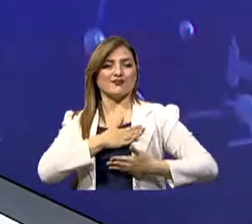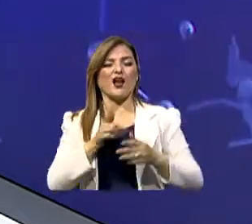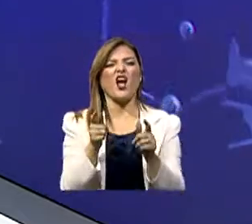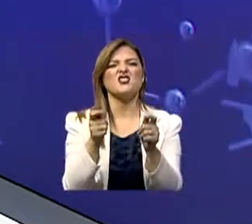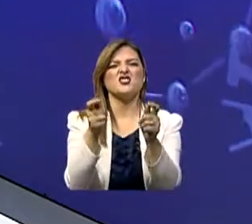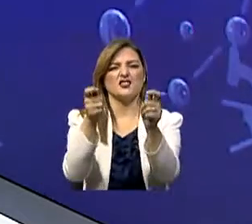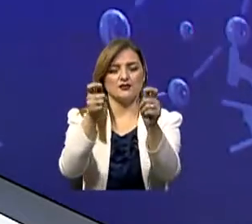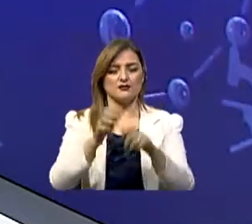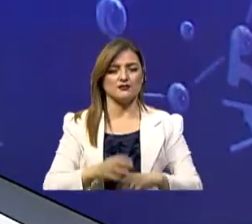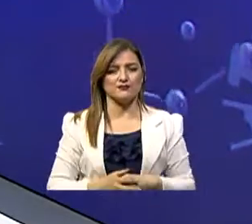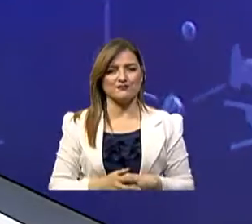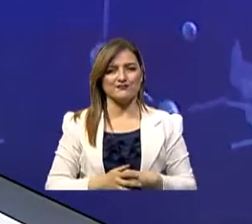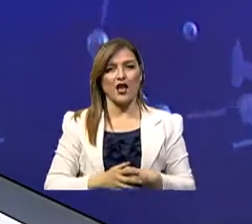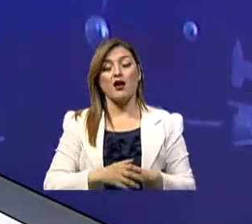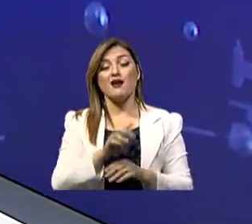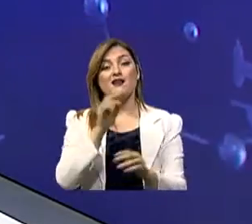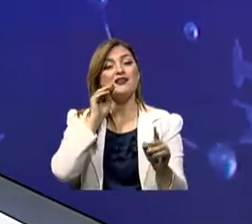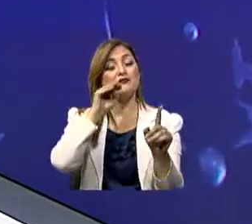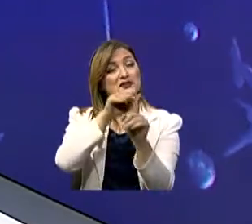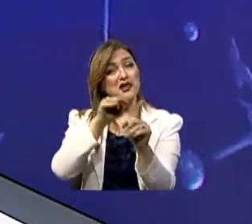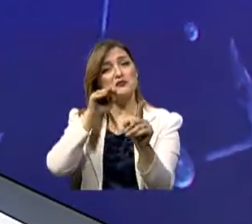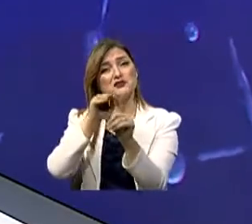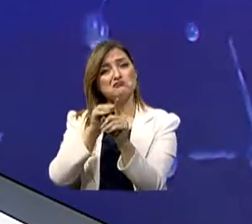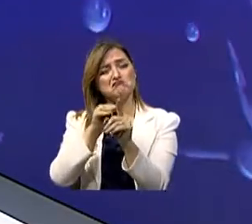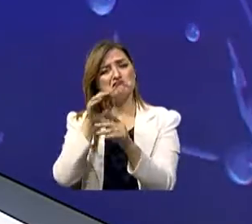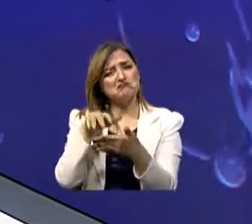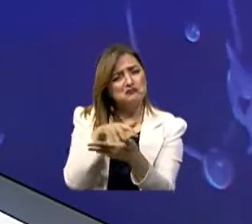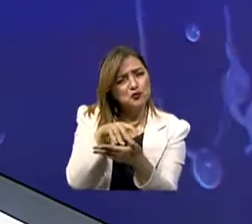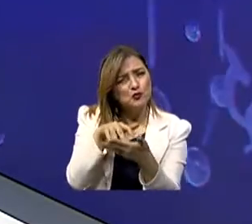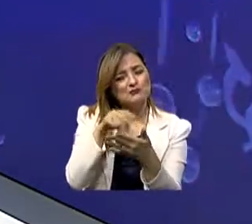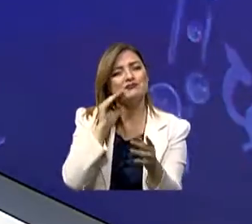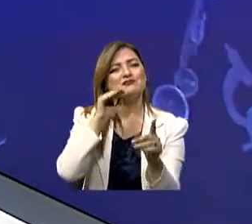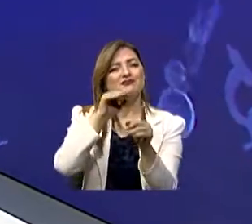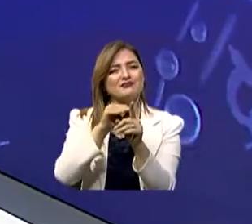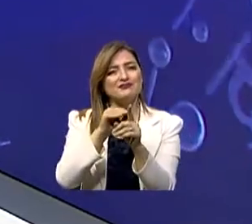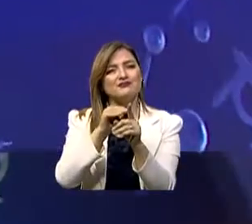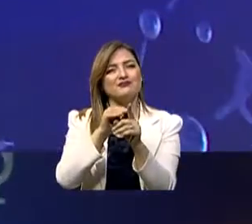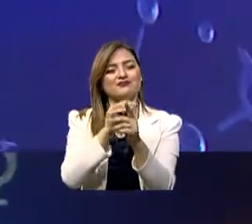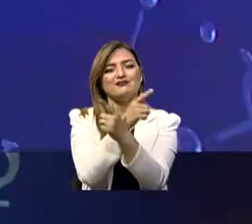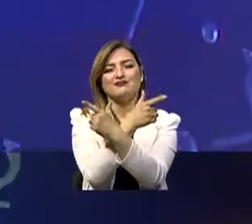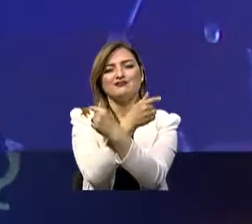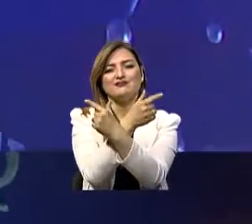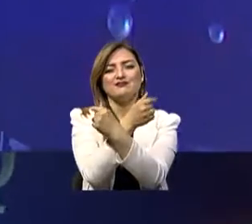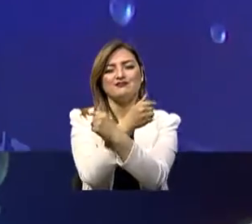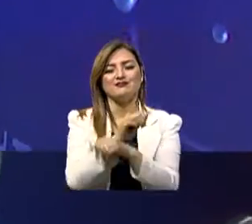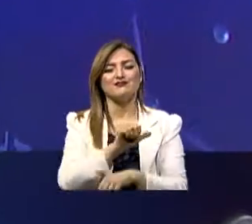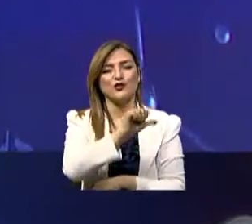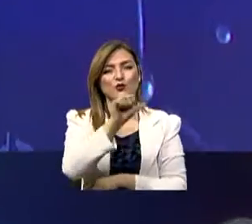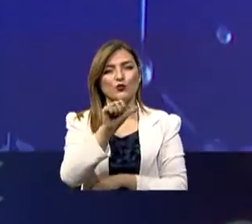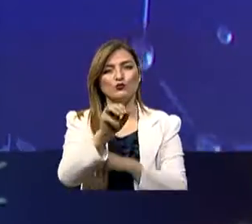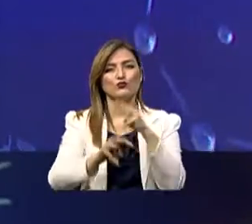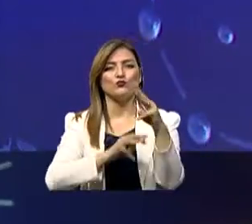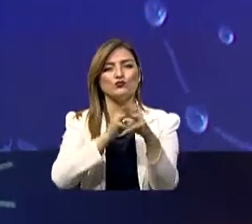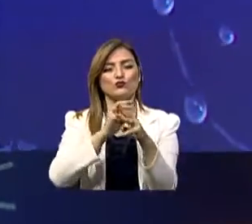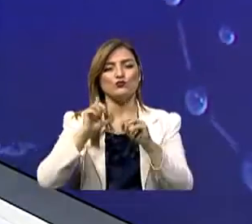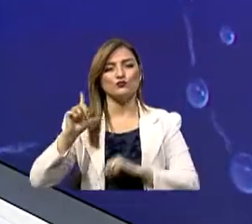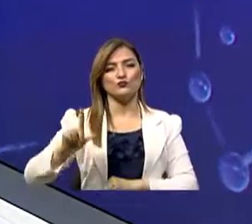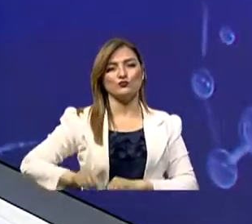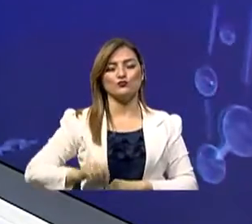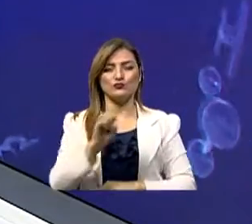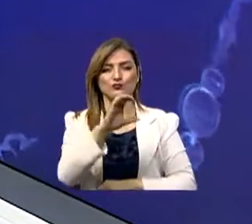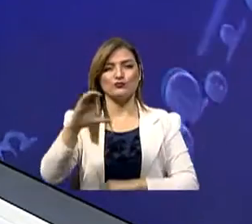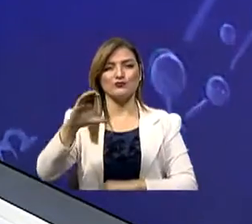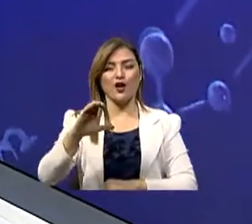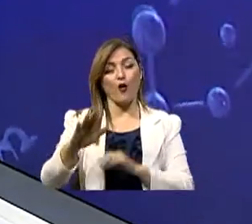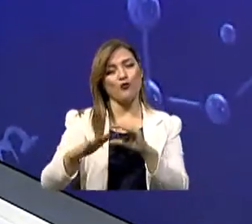mama no olvides que ver todas sus inquietudes y dudas en nuestra cuenta de twitter arroba mundosalud s en nuestro correo